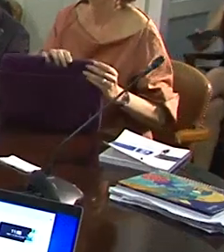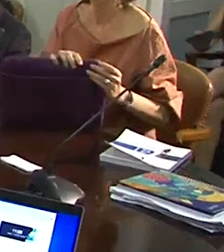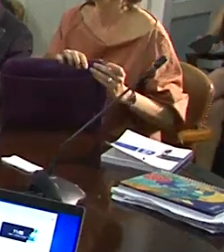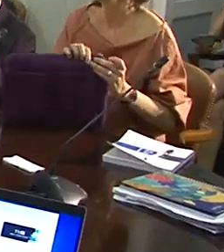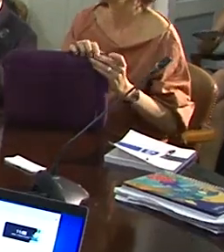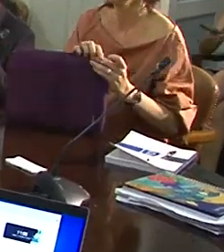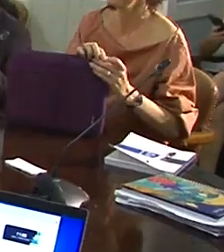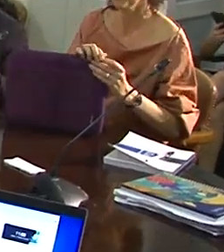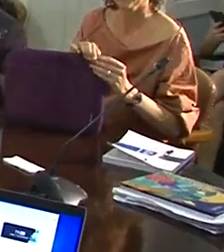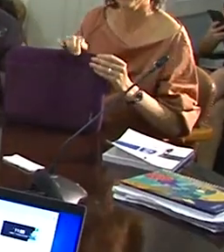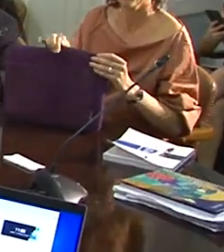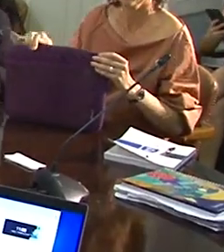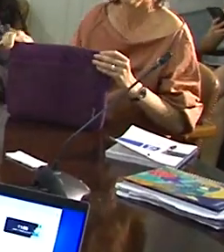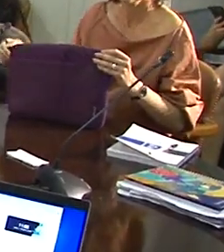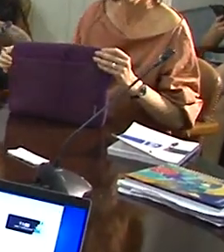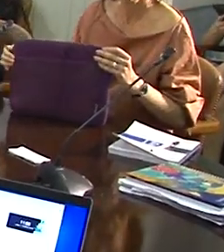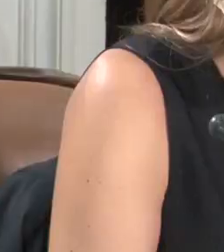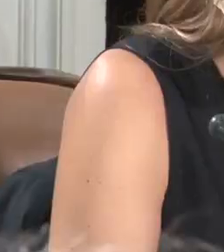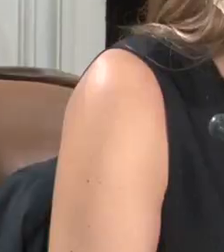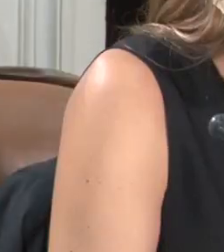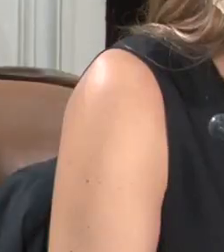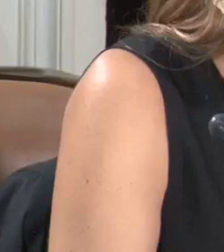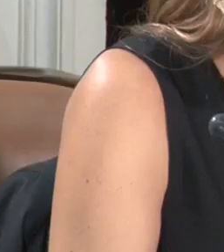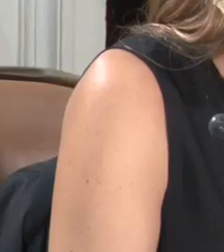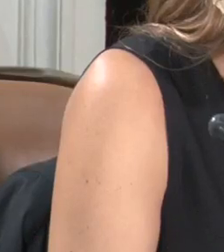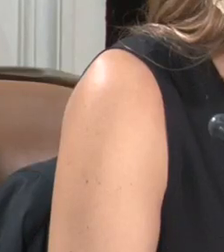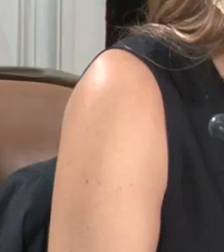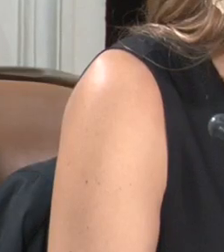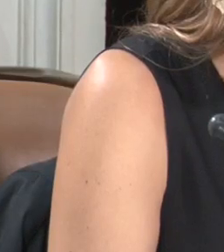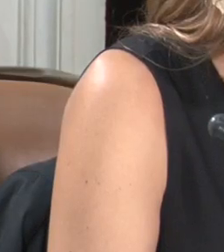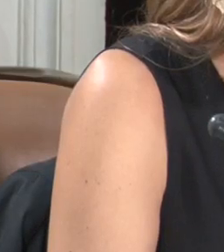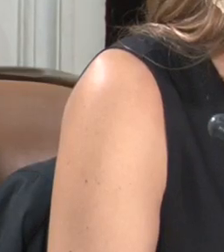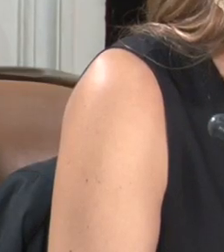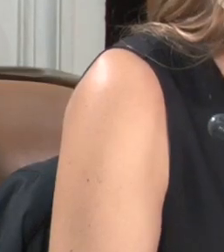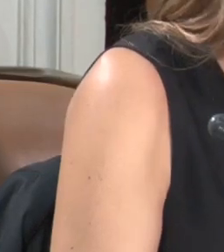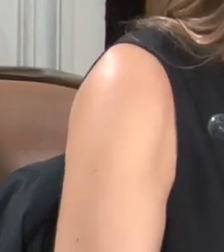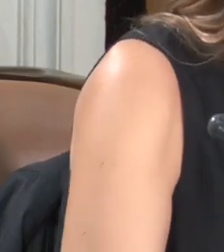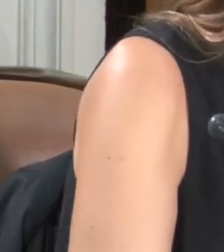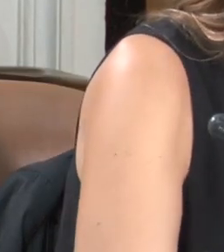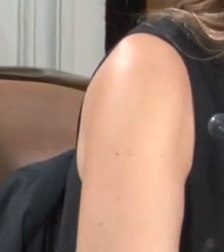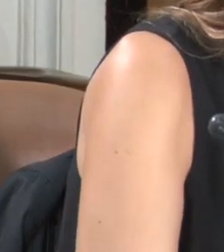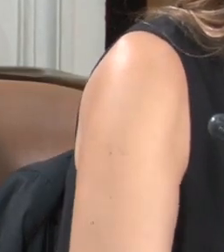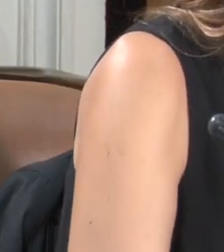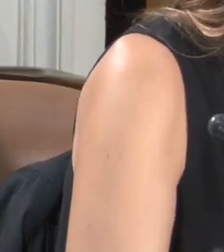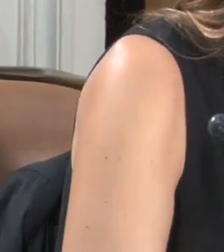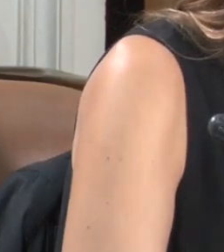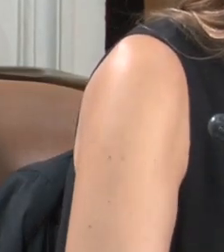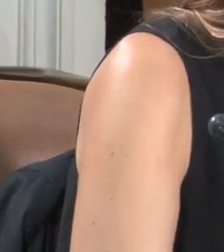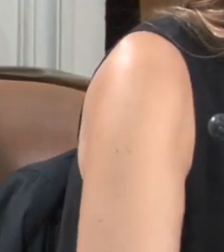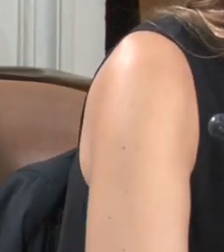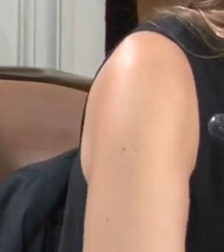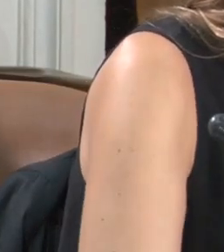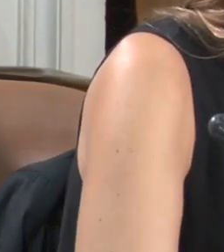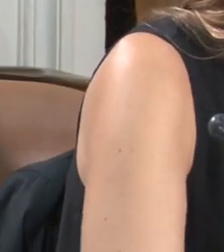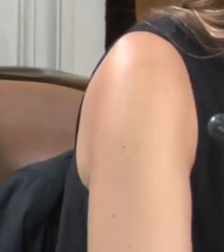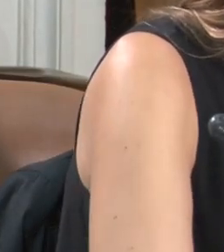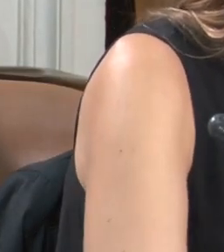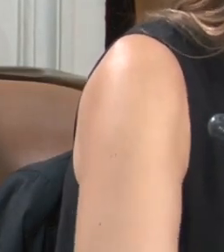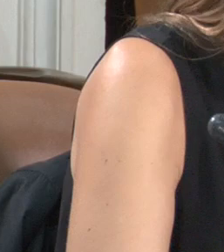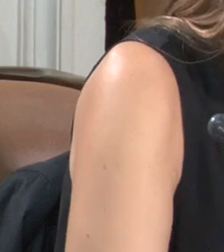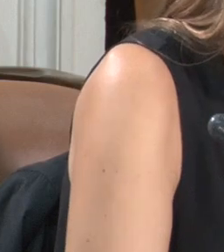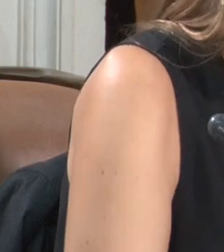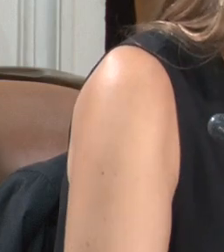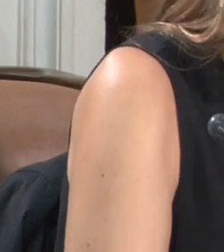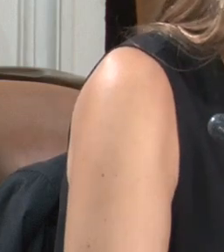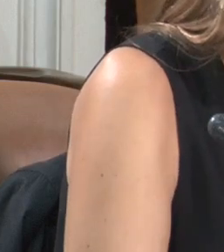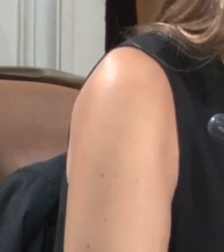No tenemos cuenta. Bien. Esta sesión de nuestra comisión experta, la cuarta sesión ordinaria, tiene por propósito recibir